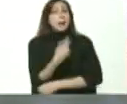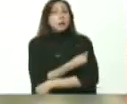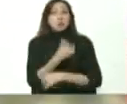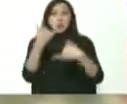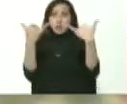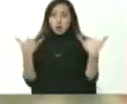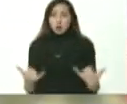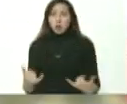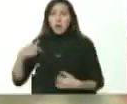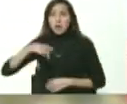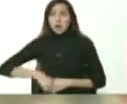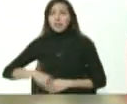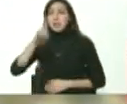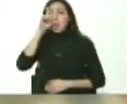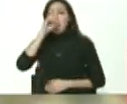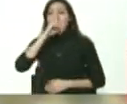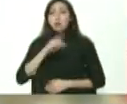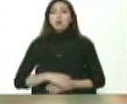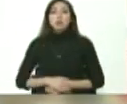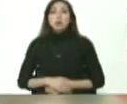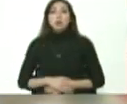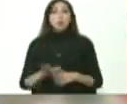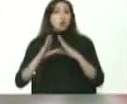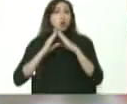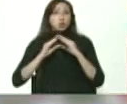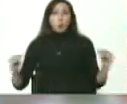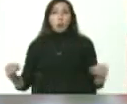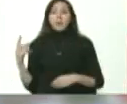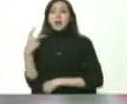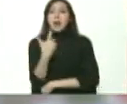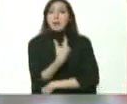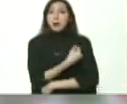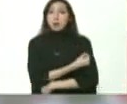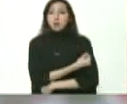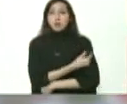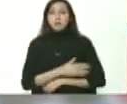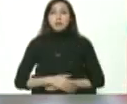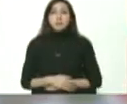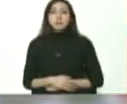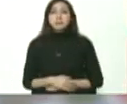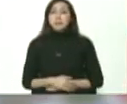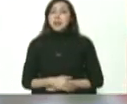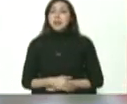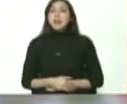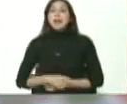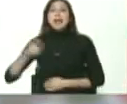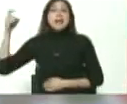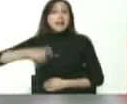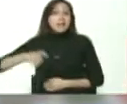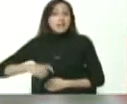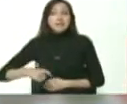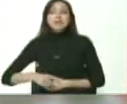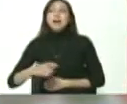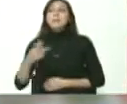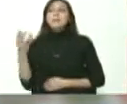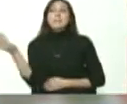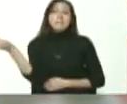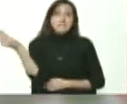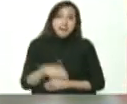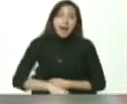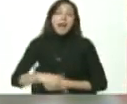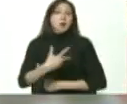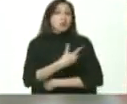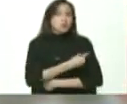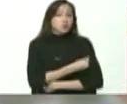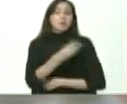año, prácticamente casi todas las vacunas, ameritan refuerzo. Algunas ameritan